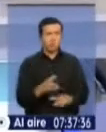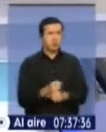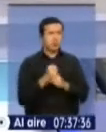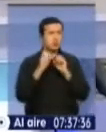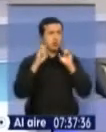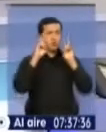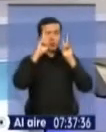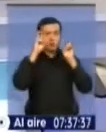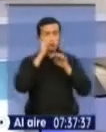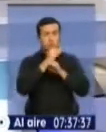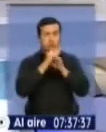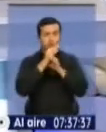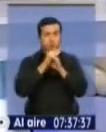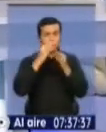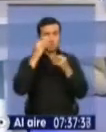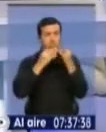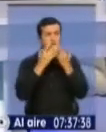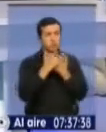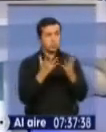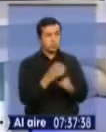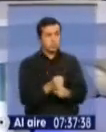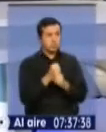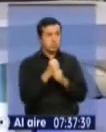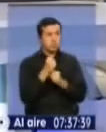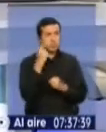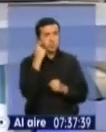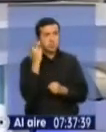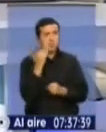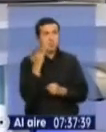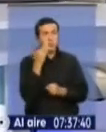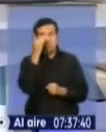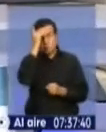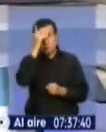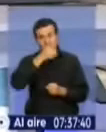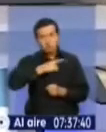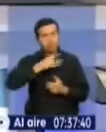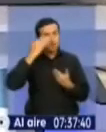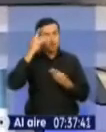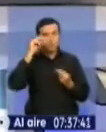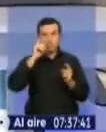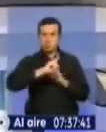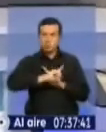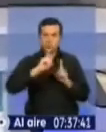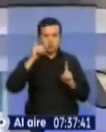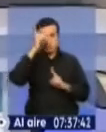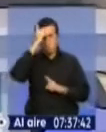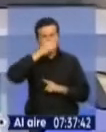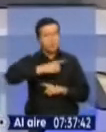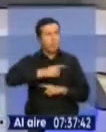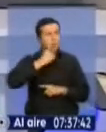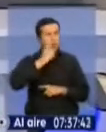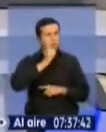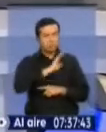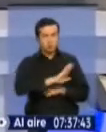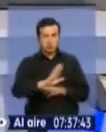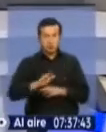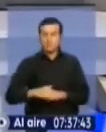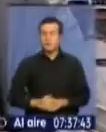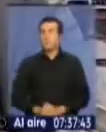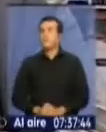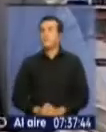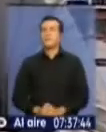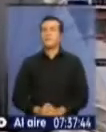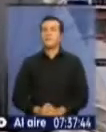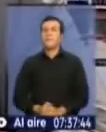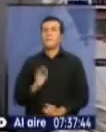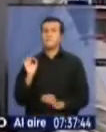vamos a hablar de la función judicial. ¿Existen mecanismos? Porque no pasa por la decisión política, por la decisión de los hombres. Sí, de alguna manera. Es decir, no